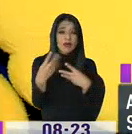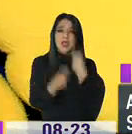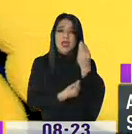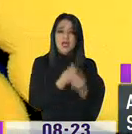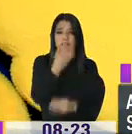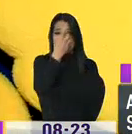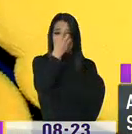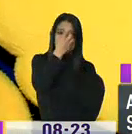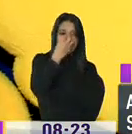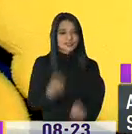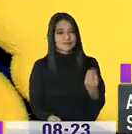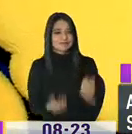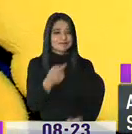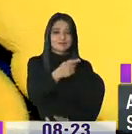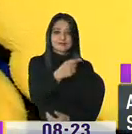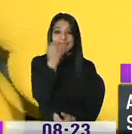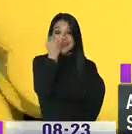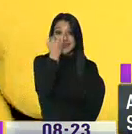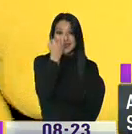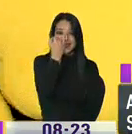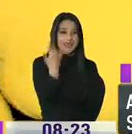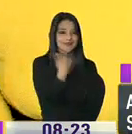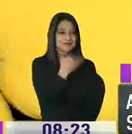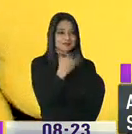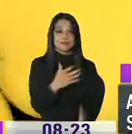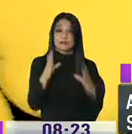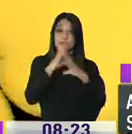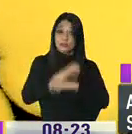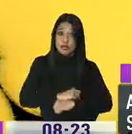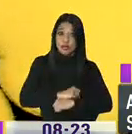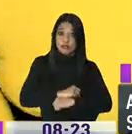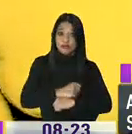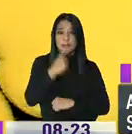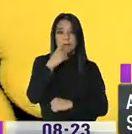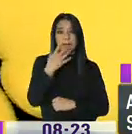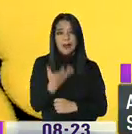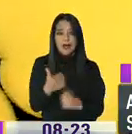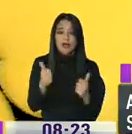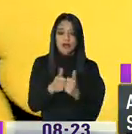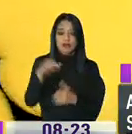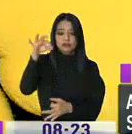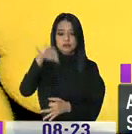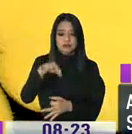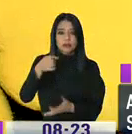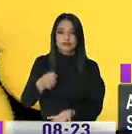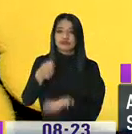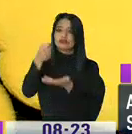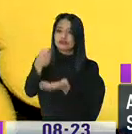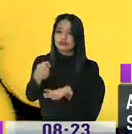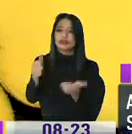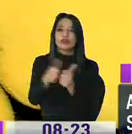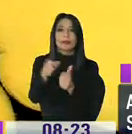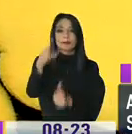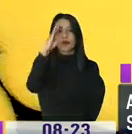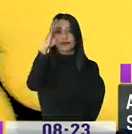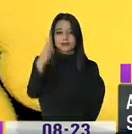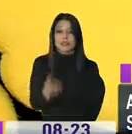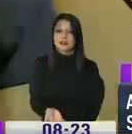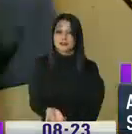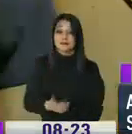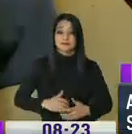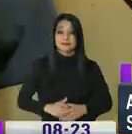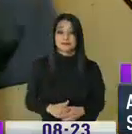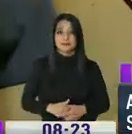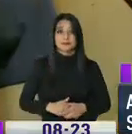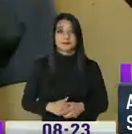sacar una sonrisa a nuestros hermanos indígenas. Y en la noche íbamos a darles pancito con agüita de hierbas a los señores policías.